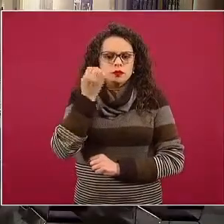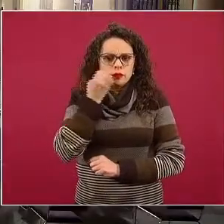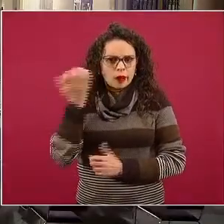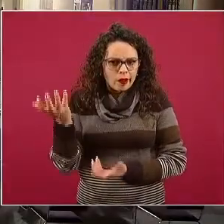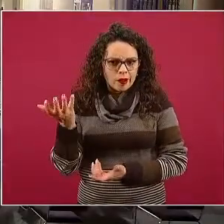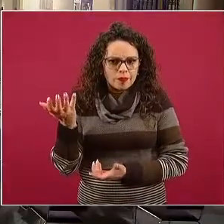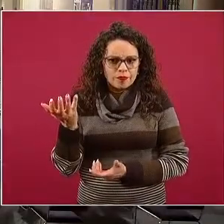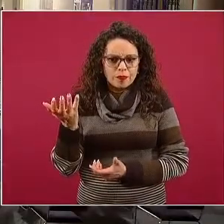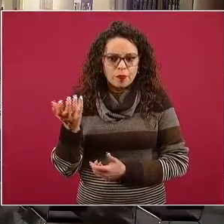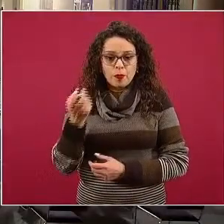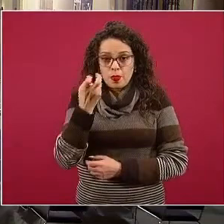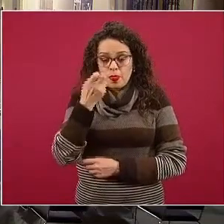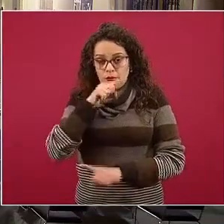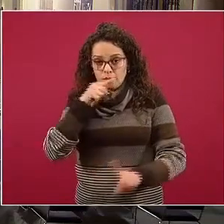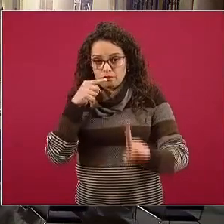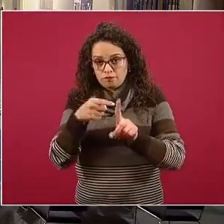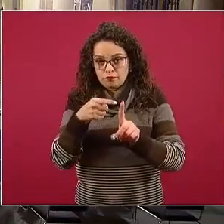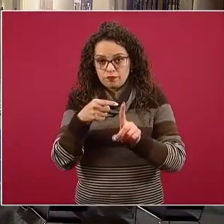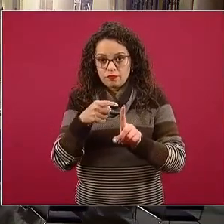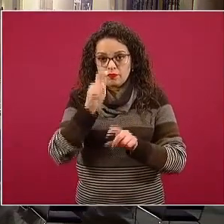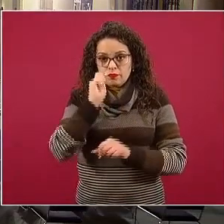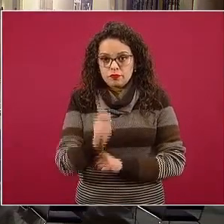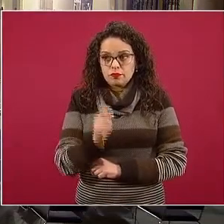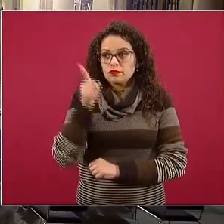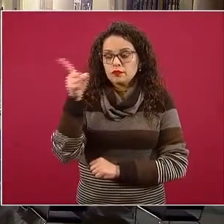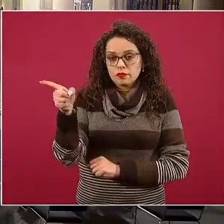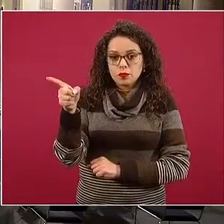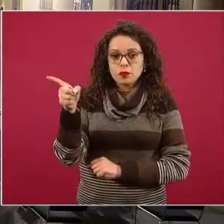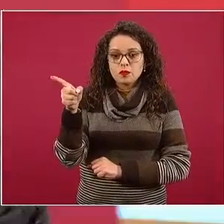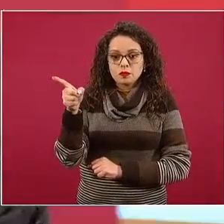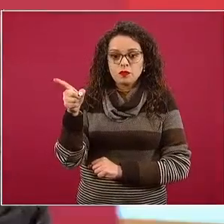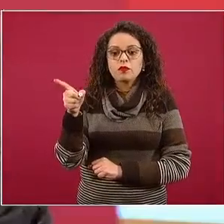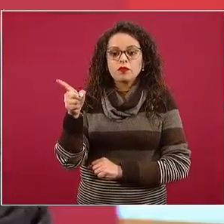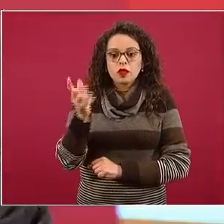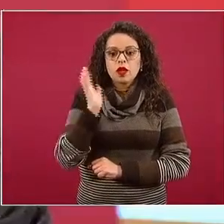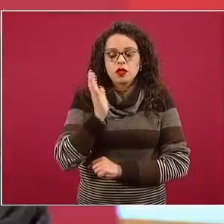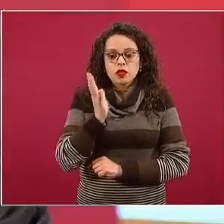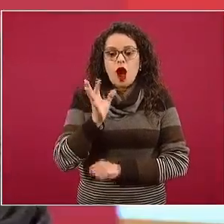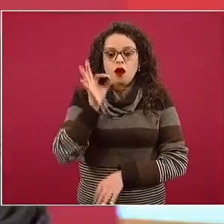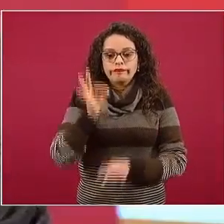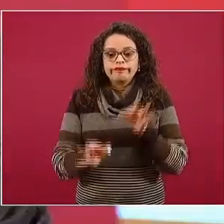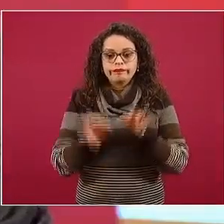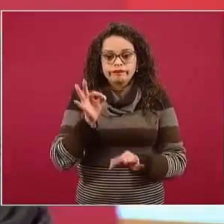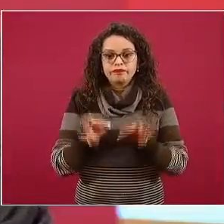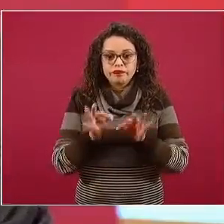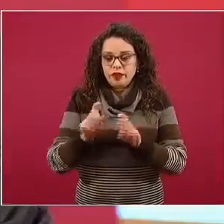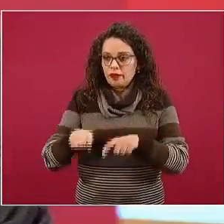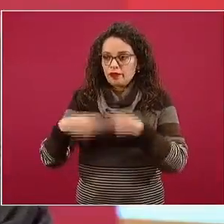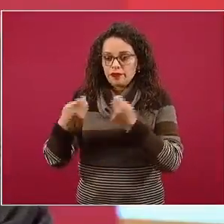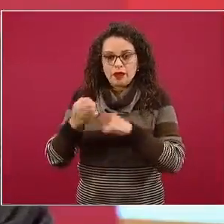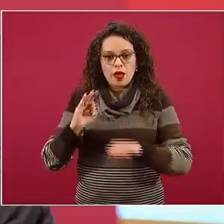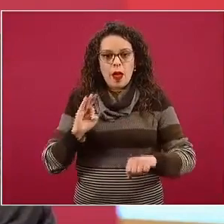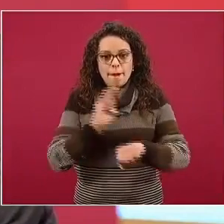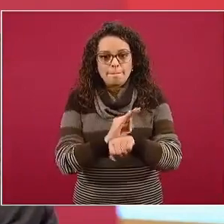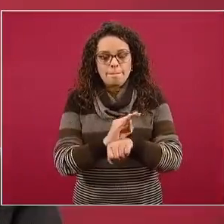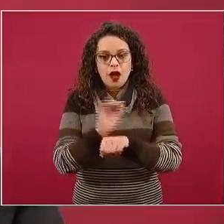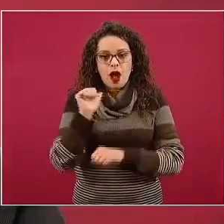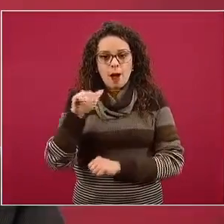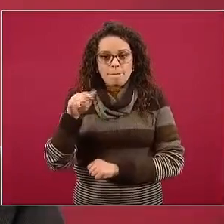en este caso justamente ha sido sujeto a un litigio en el que se concedió un amparo a este colegio.